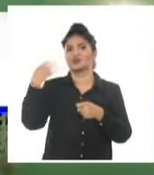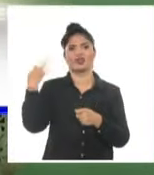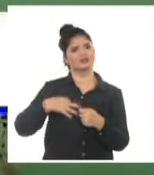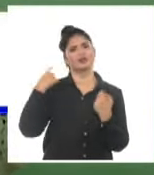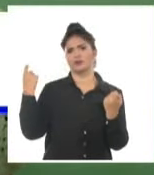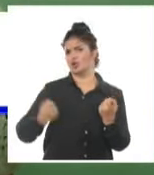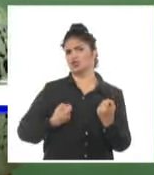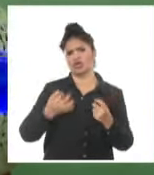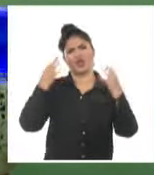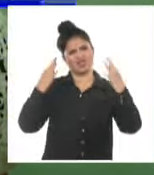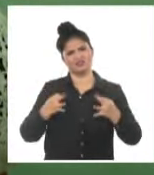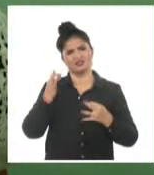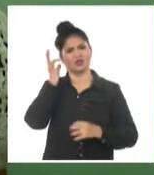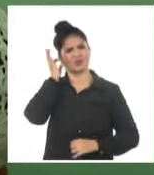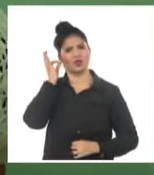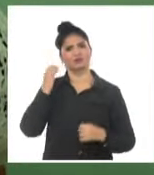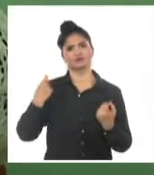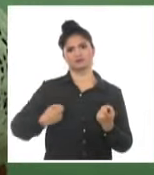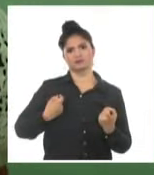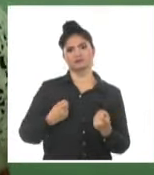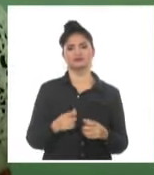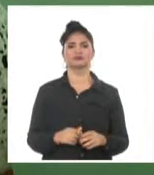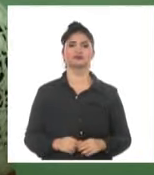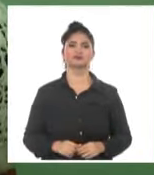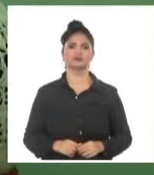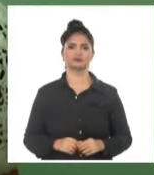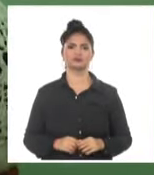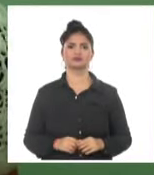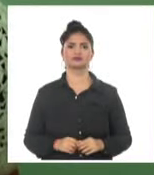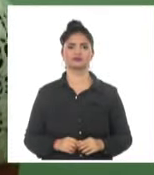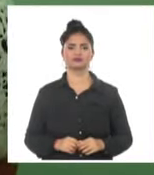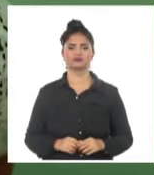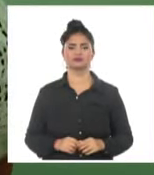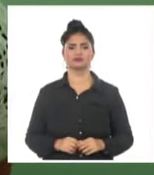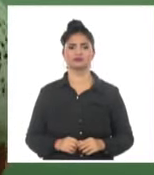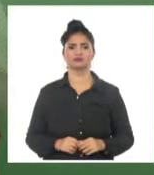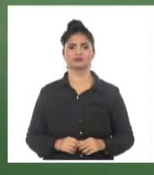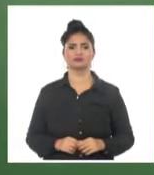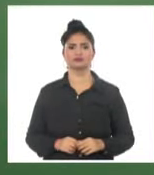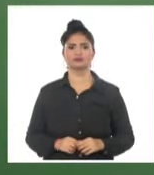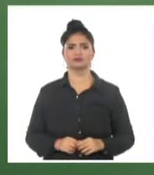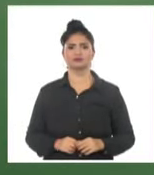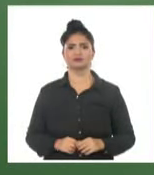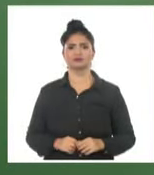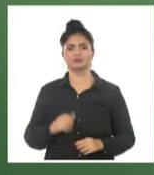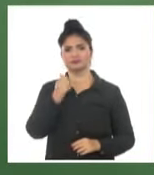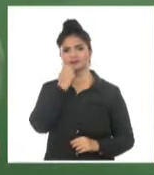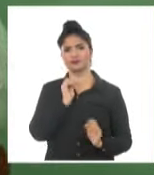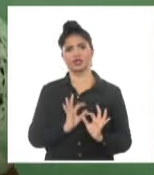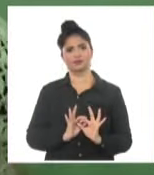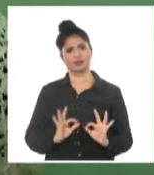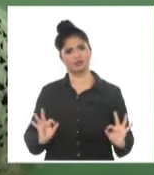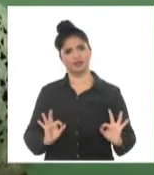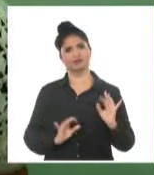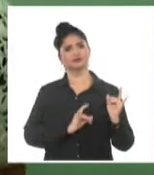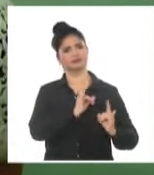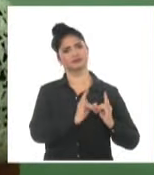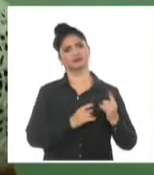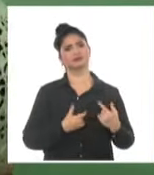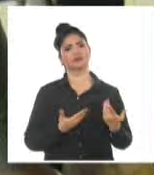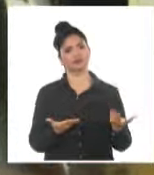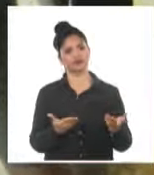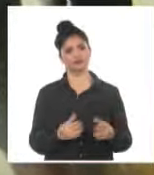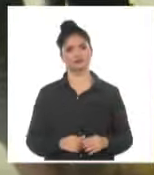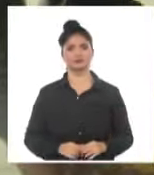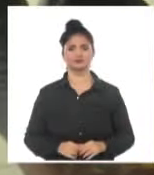ellas las mujeres. Nosotros somos una parte de ellas y vivimos para ellas. Los más grandes son los bebés de